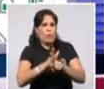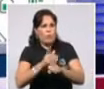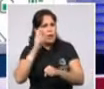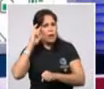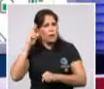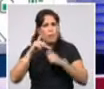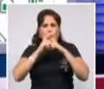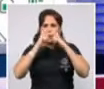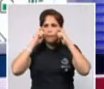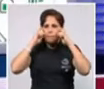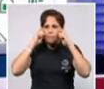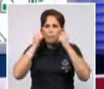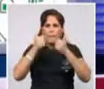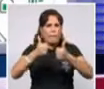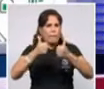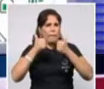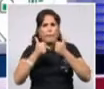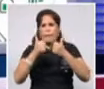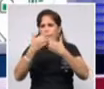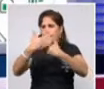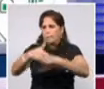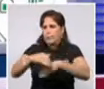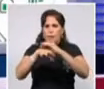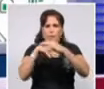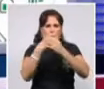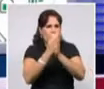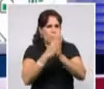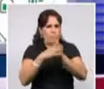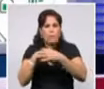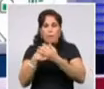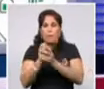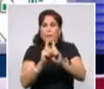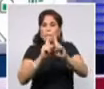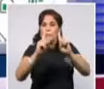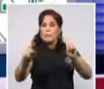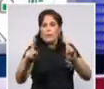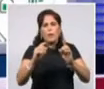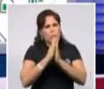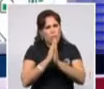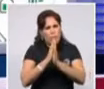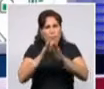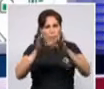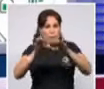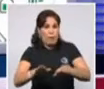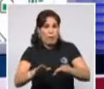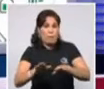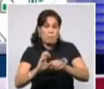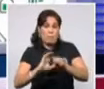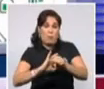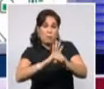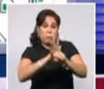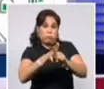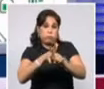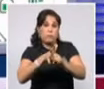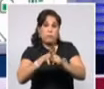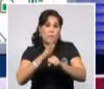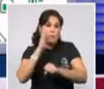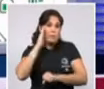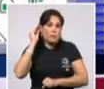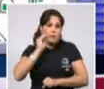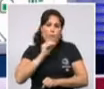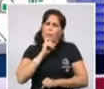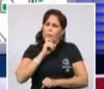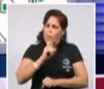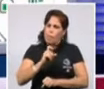revolucionaria en nuestros barrios, en nuestras casas, para frenar esta pandemia en Cuba, que ya